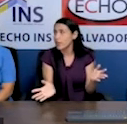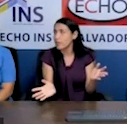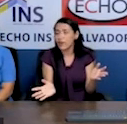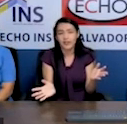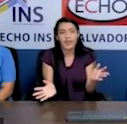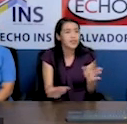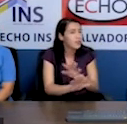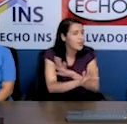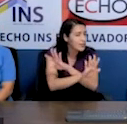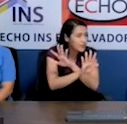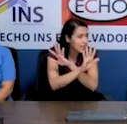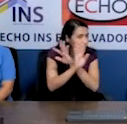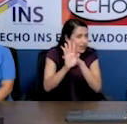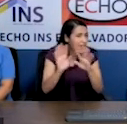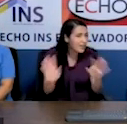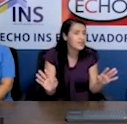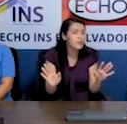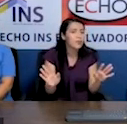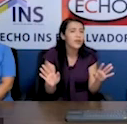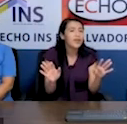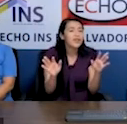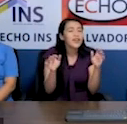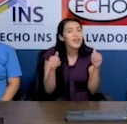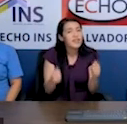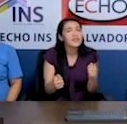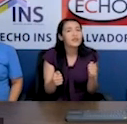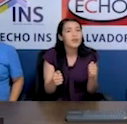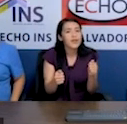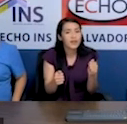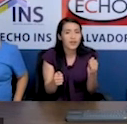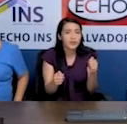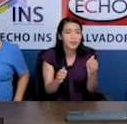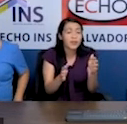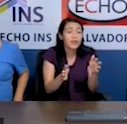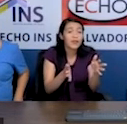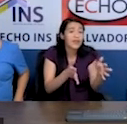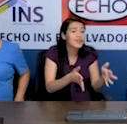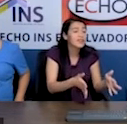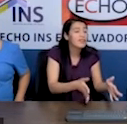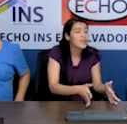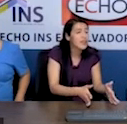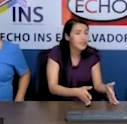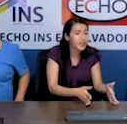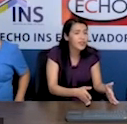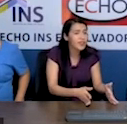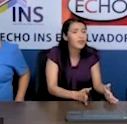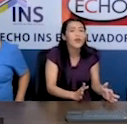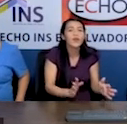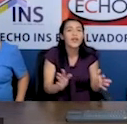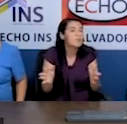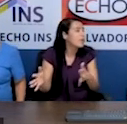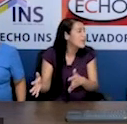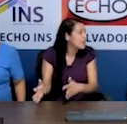vamos a enfrentar con barreras. Eso es clarísimo. ¿Qué hay que hacer con las barreras? Primero, la identificación